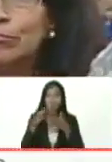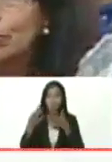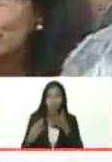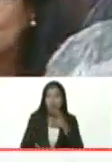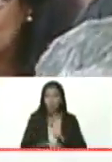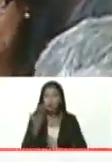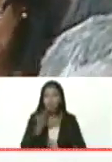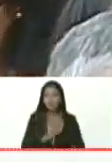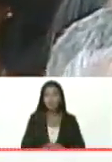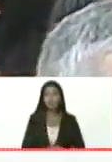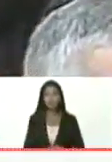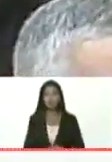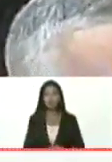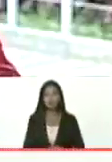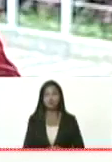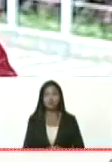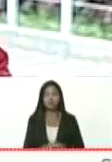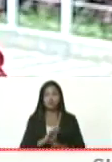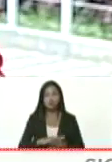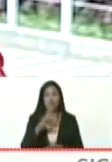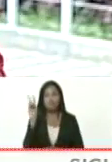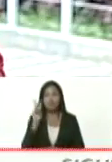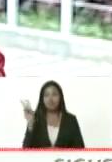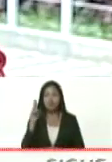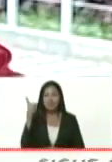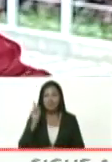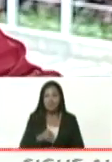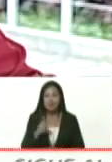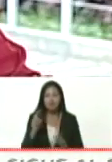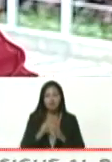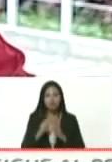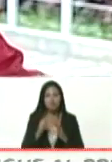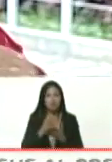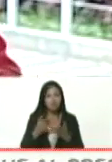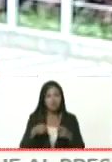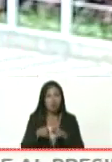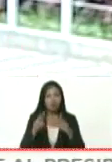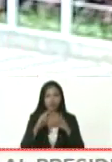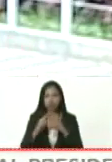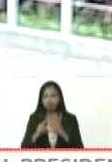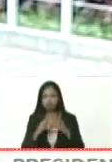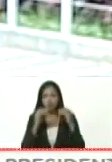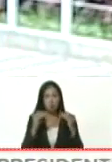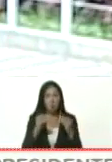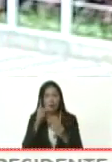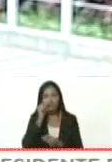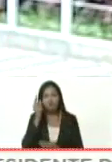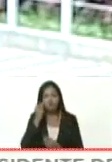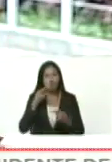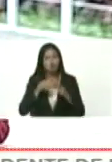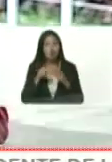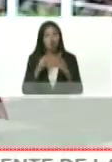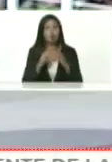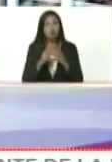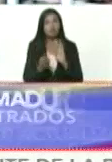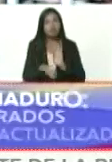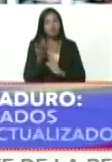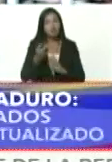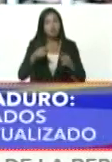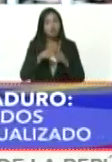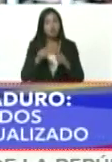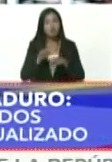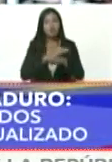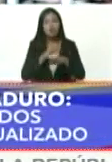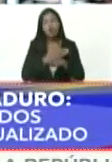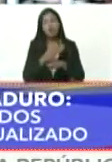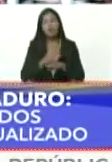importantes, porque Venezuela debe conocer siempre todo, los venezolanos y las venezolanas. Muy importante este jueves